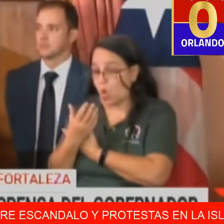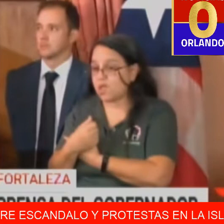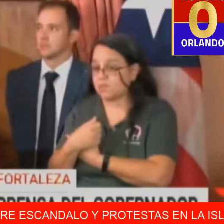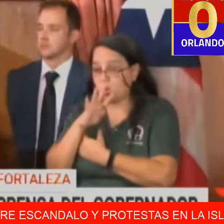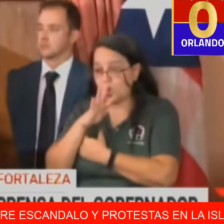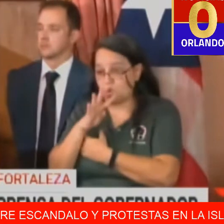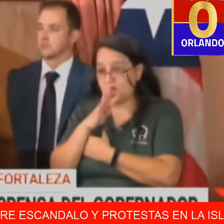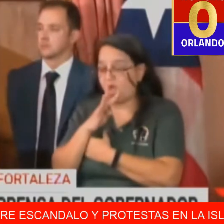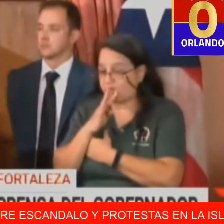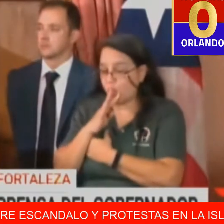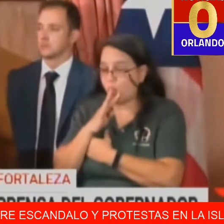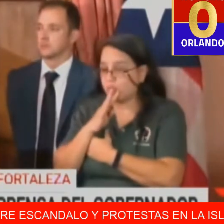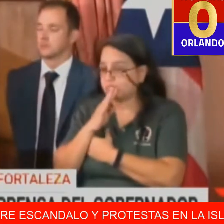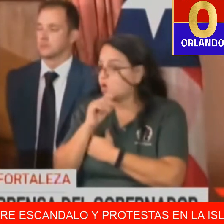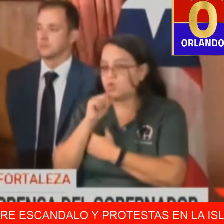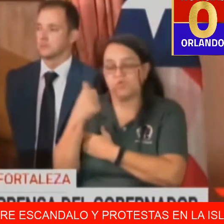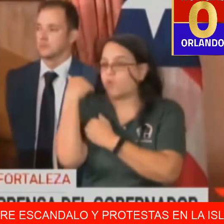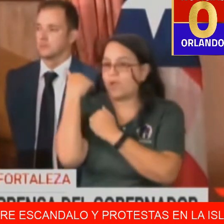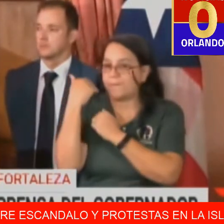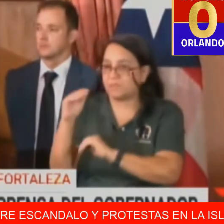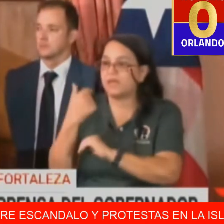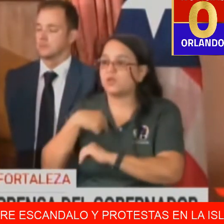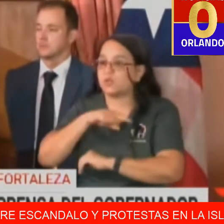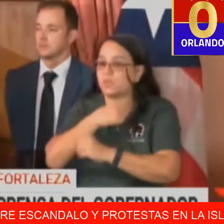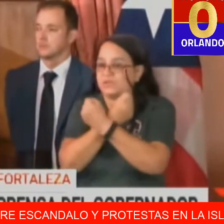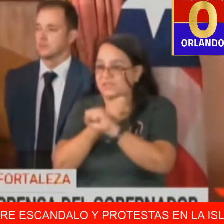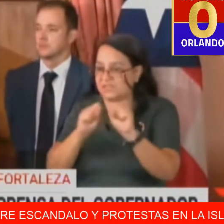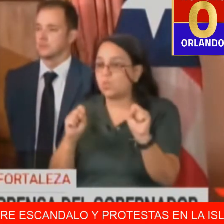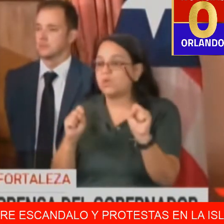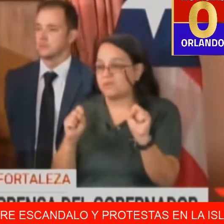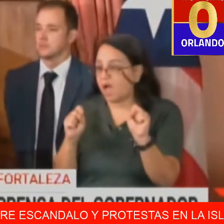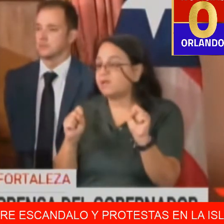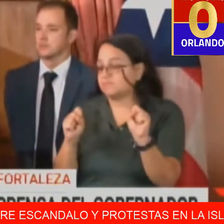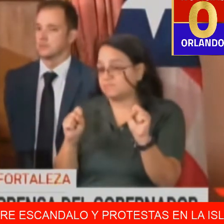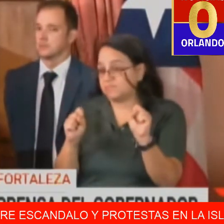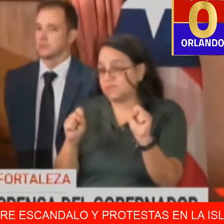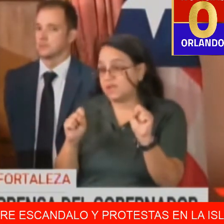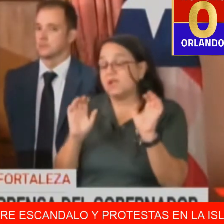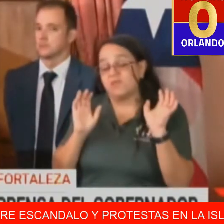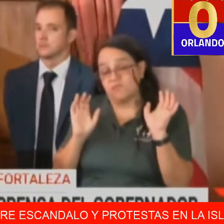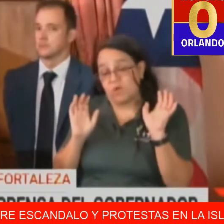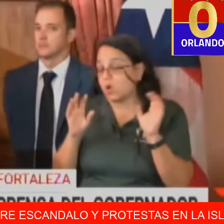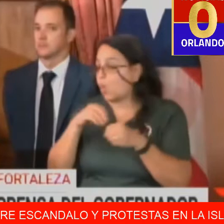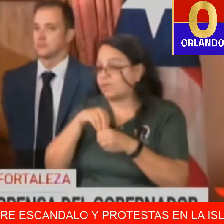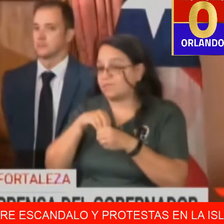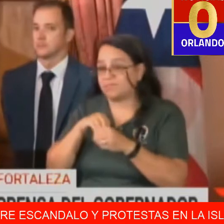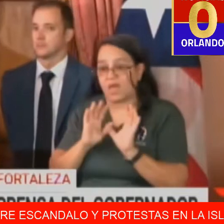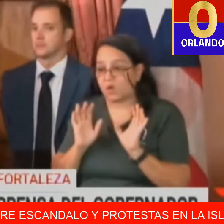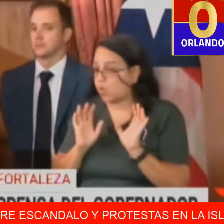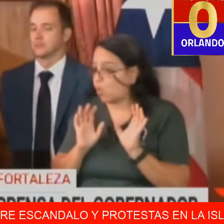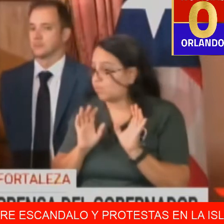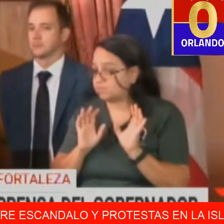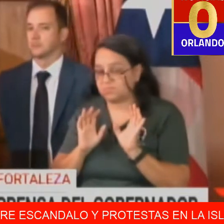equipos de baño hablaba de que tenían que hacer American Standard, que fuera